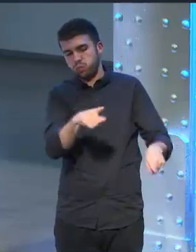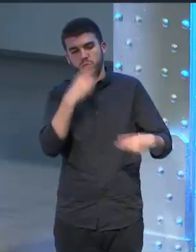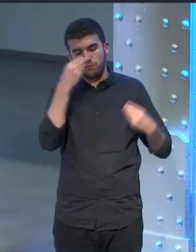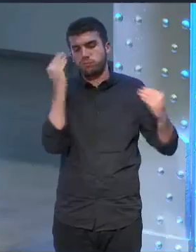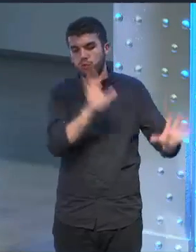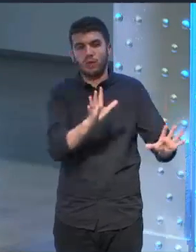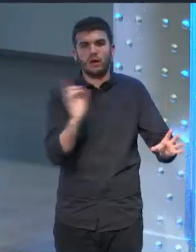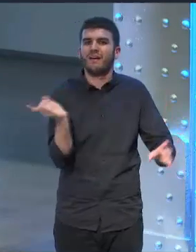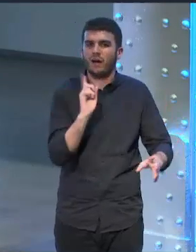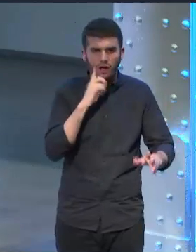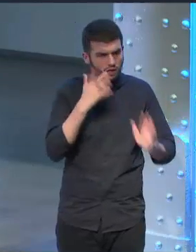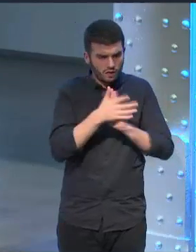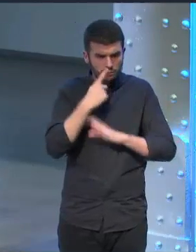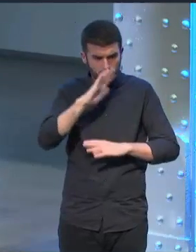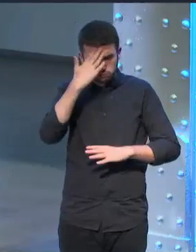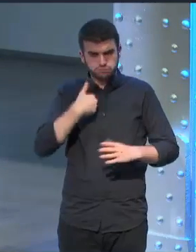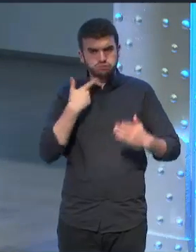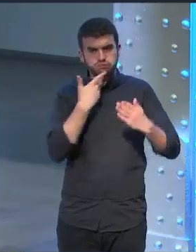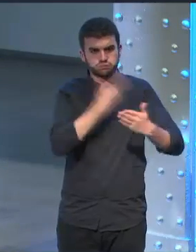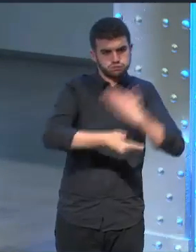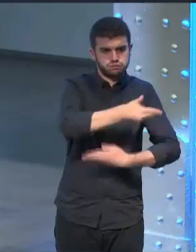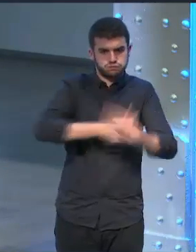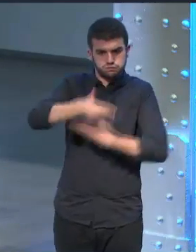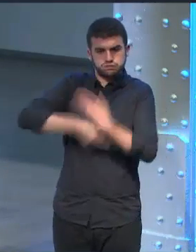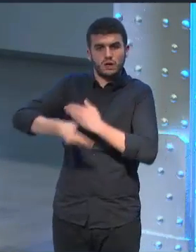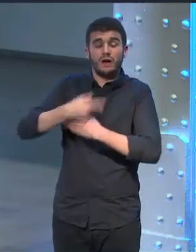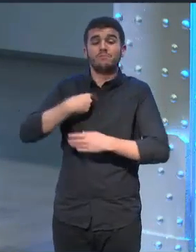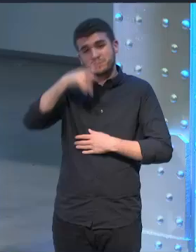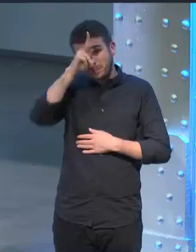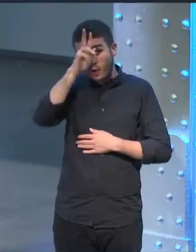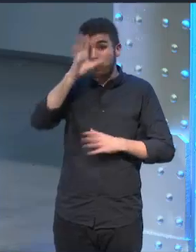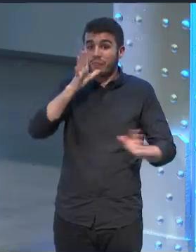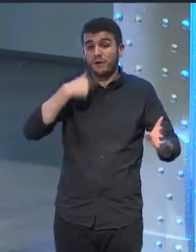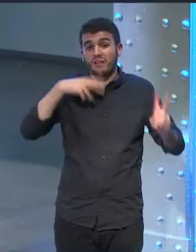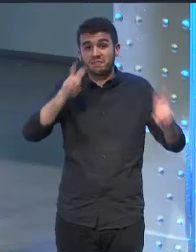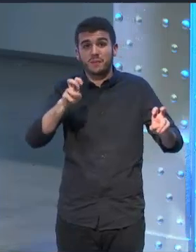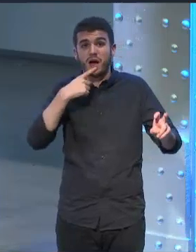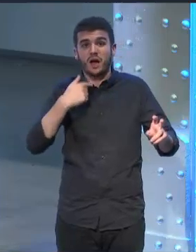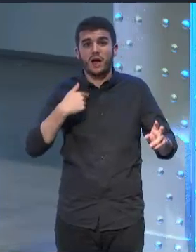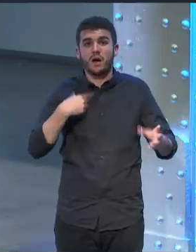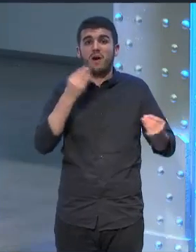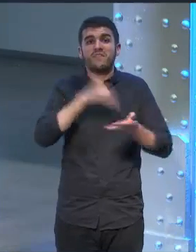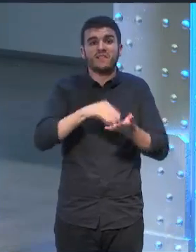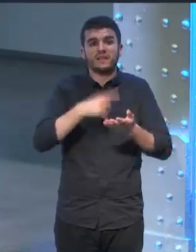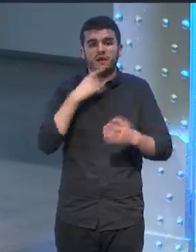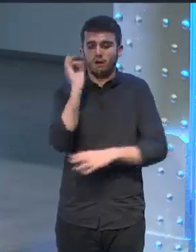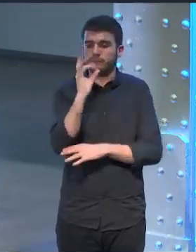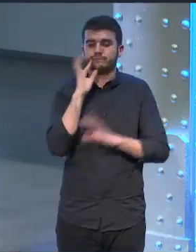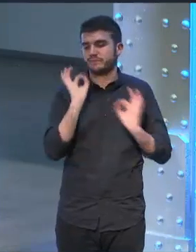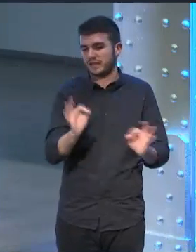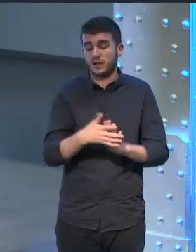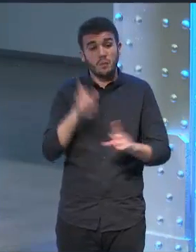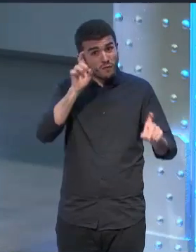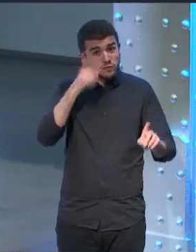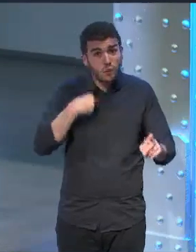ningún momento. Y a veces, pues, a mí me preocupa que muchas veces tengamos el discurso de que, bueno, el profesorado es